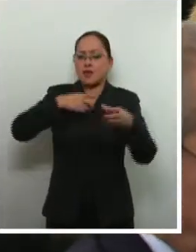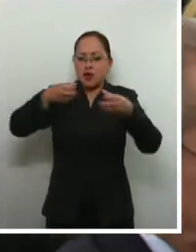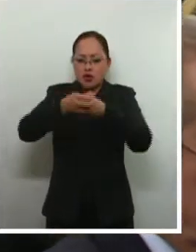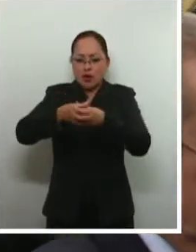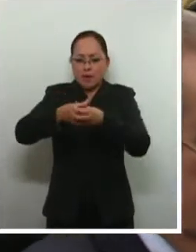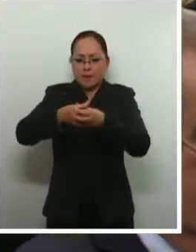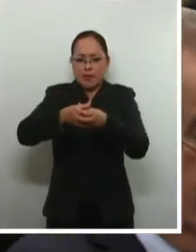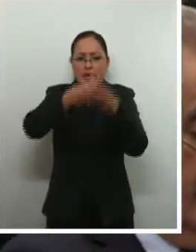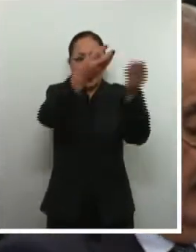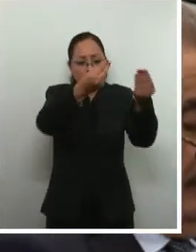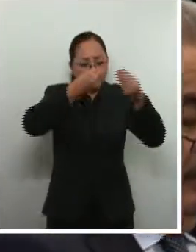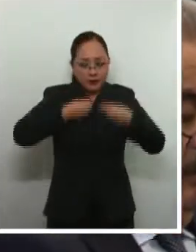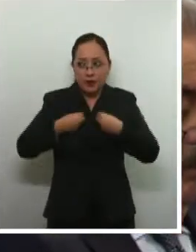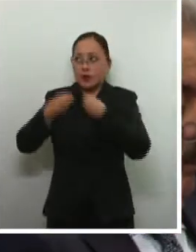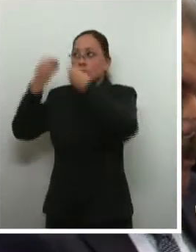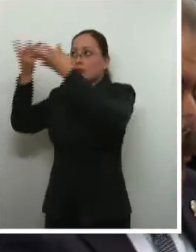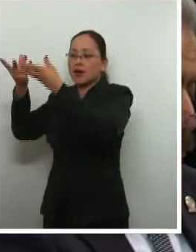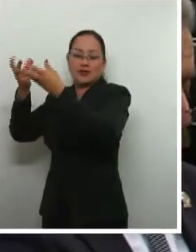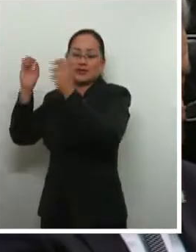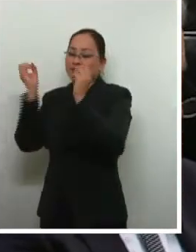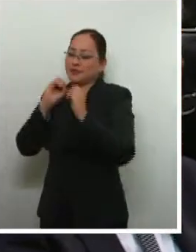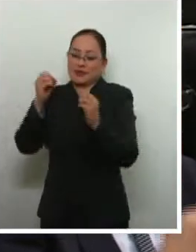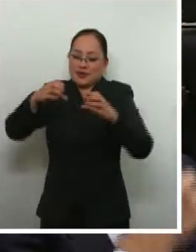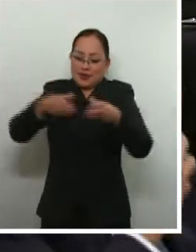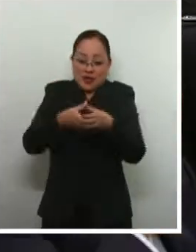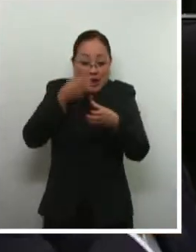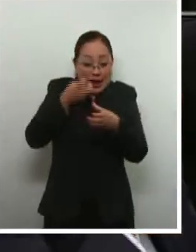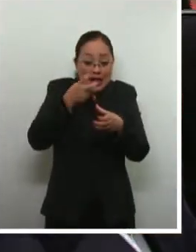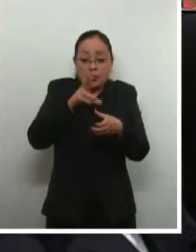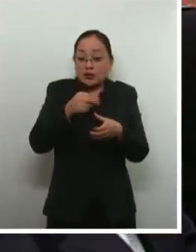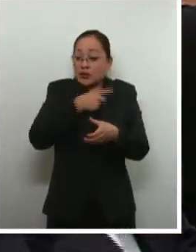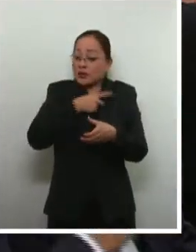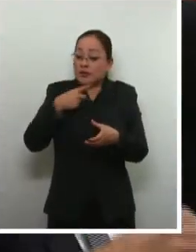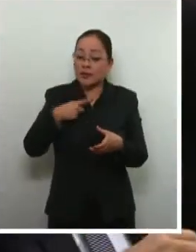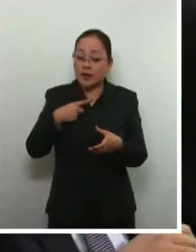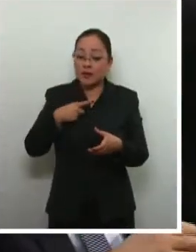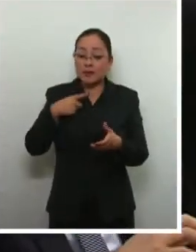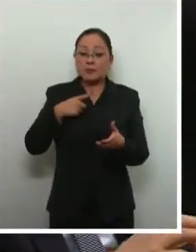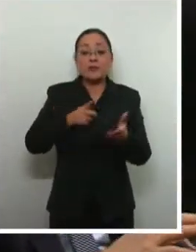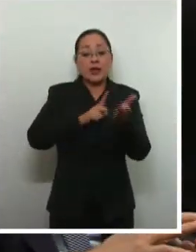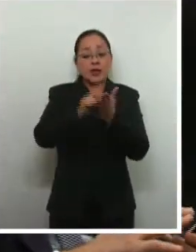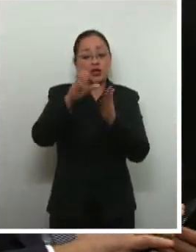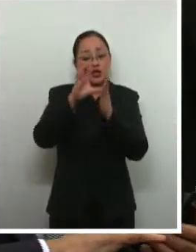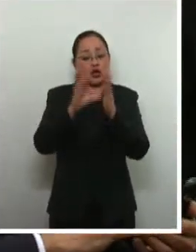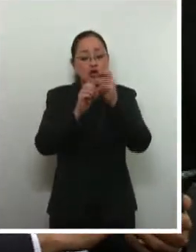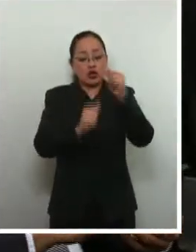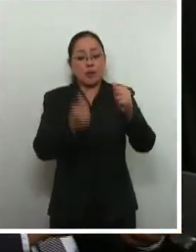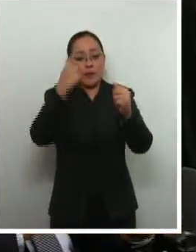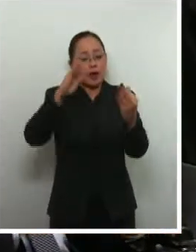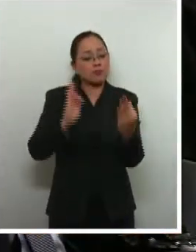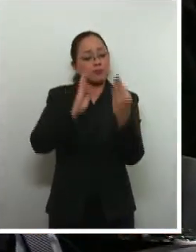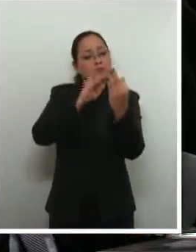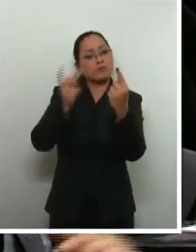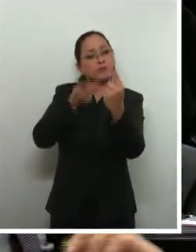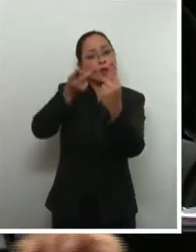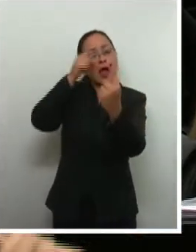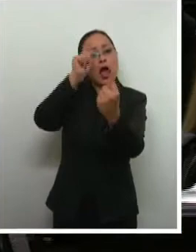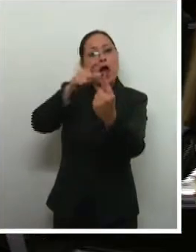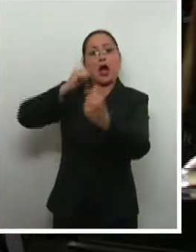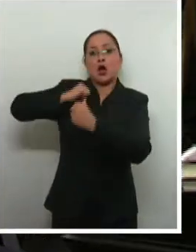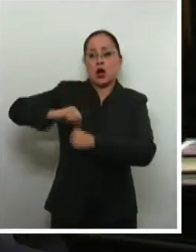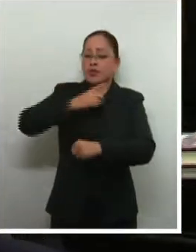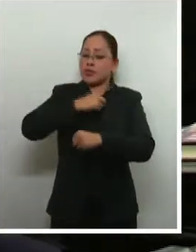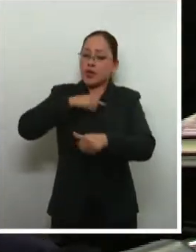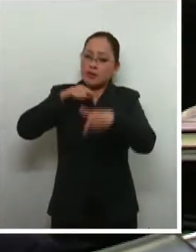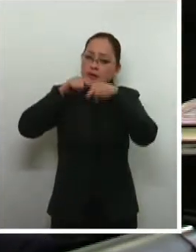por razón de ser un consejo intermedio. El derecho constitucional de audiencia tiene que seguir